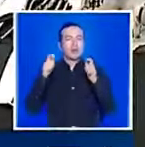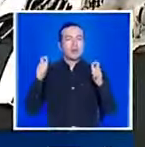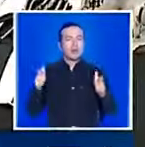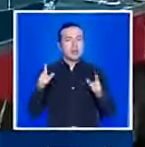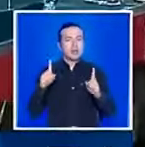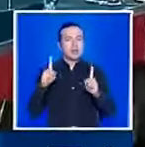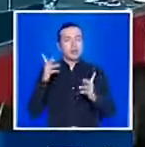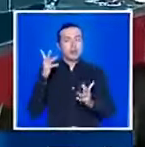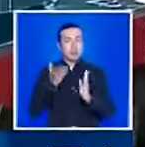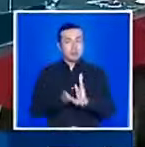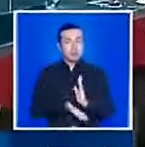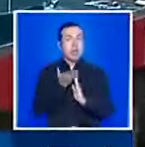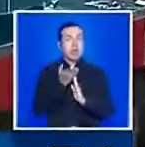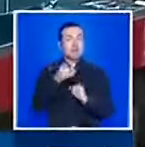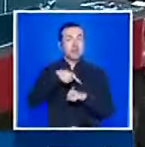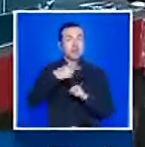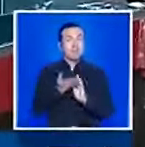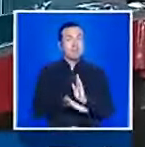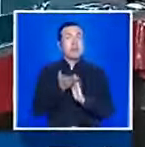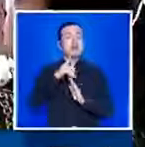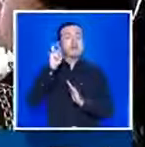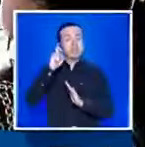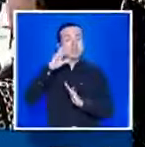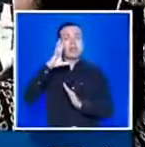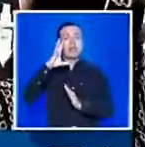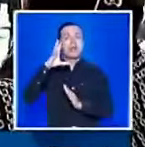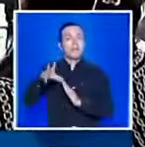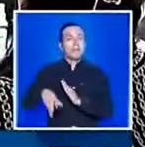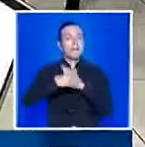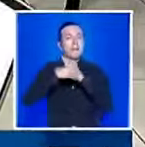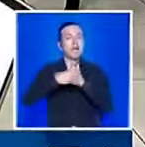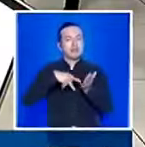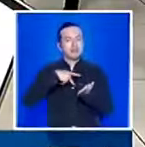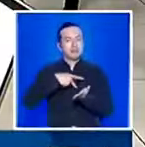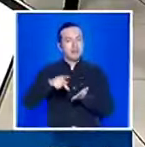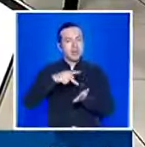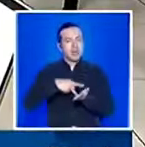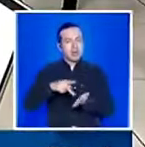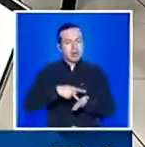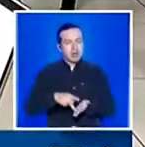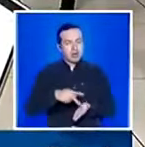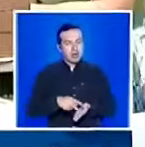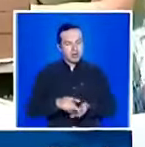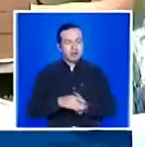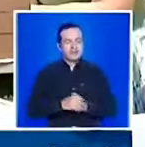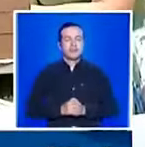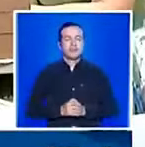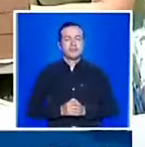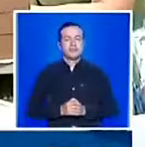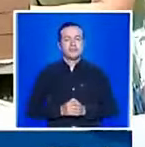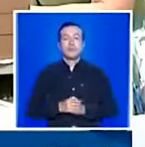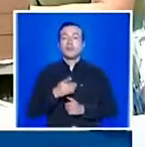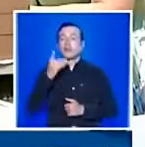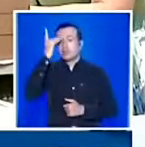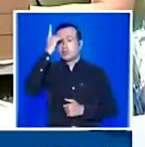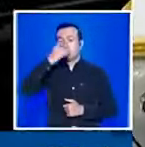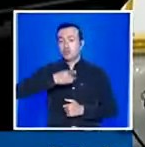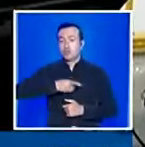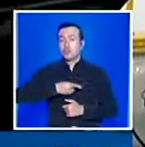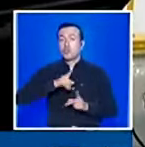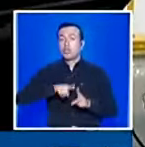de ser el caso, deberán cumplirse con los pagos de horas suplementarias o extraordinarias. La medida se